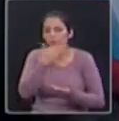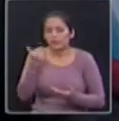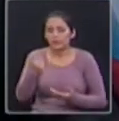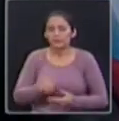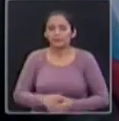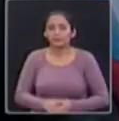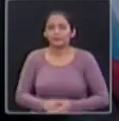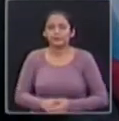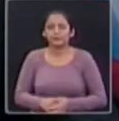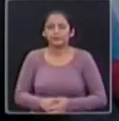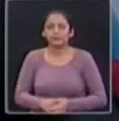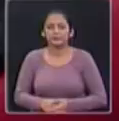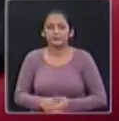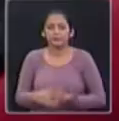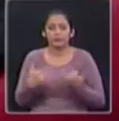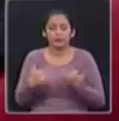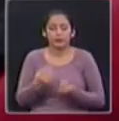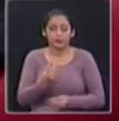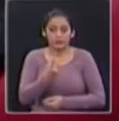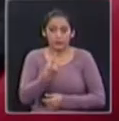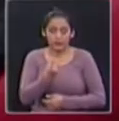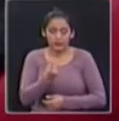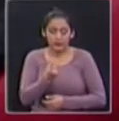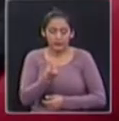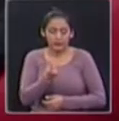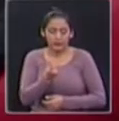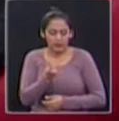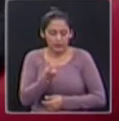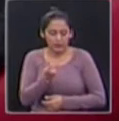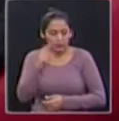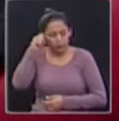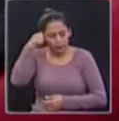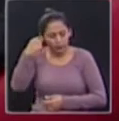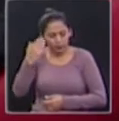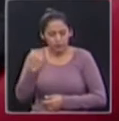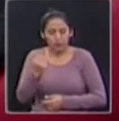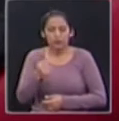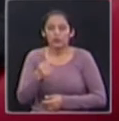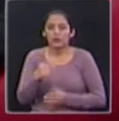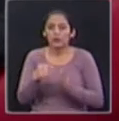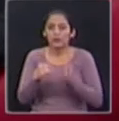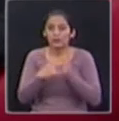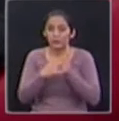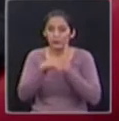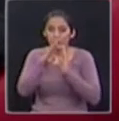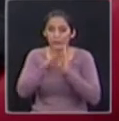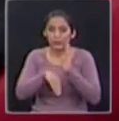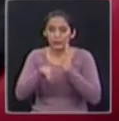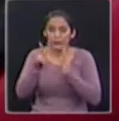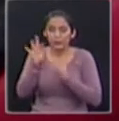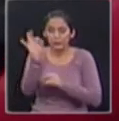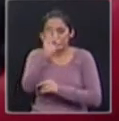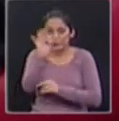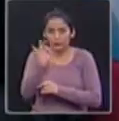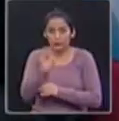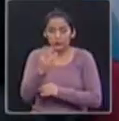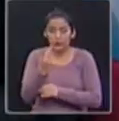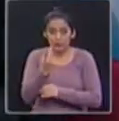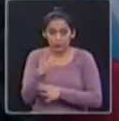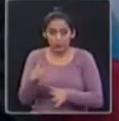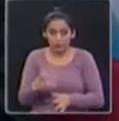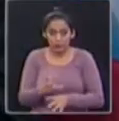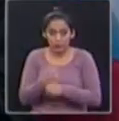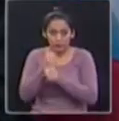es cómo recuperar dinero frente a lo que significó la baja del iva del 2% o me equivoco bueno el tema del